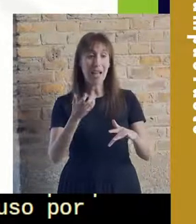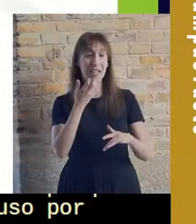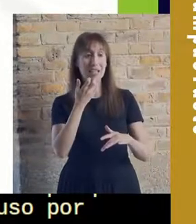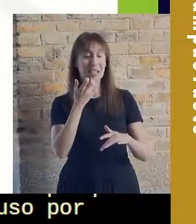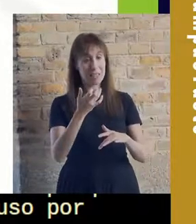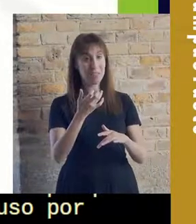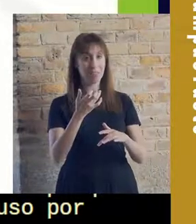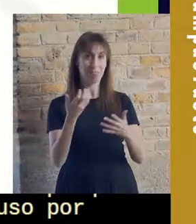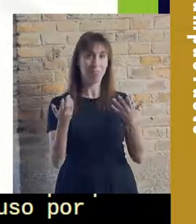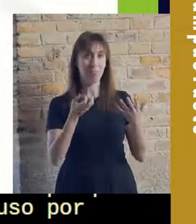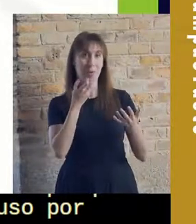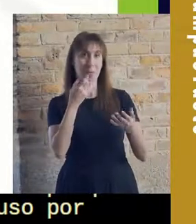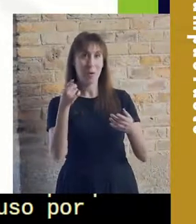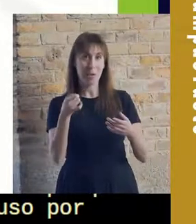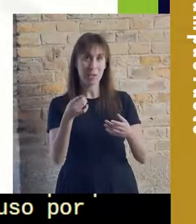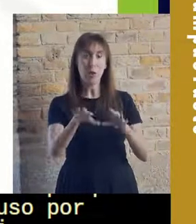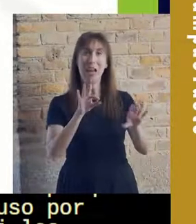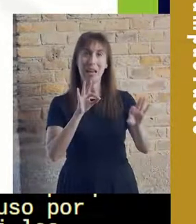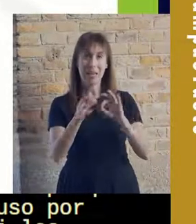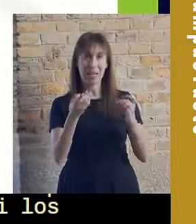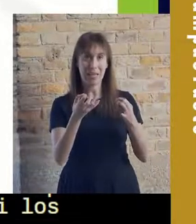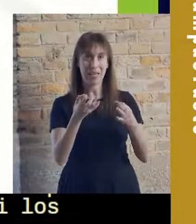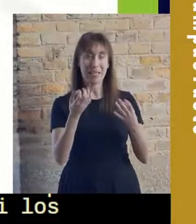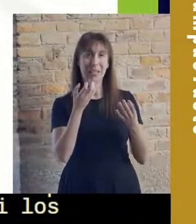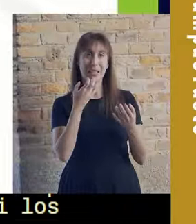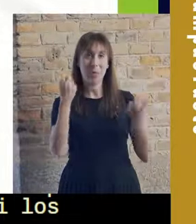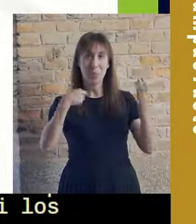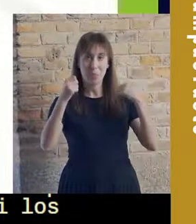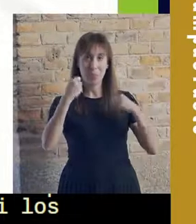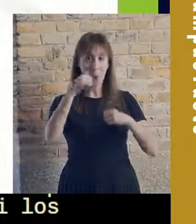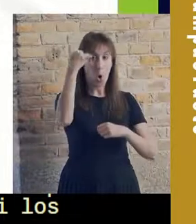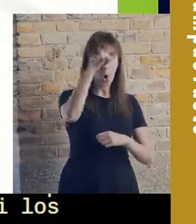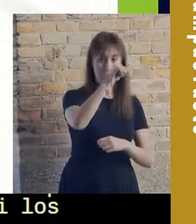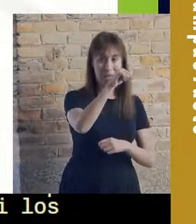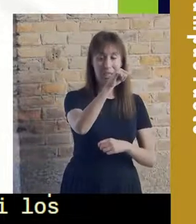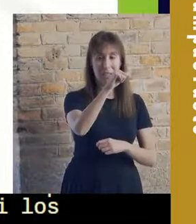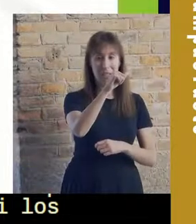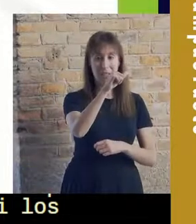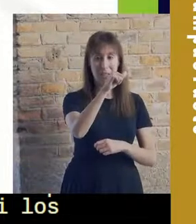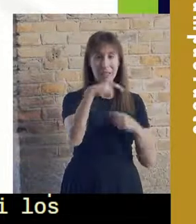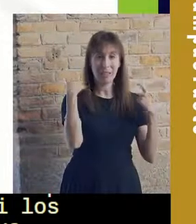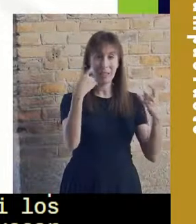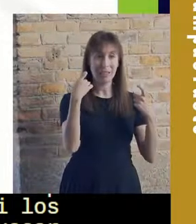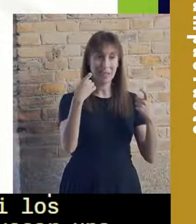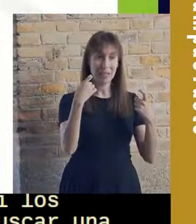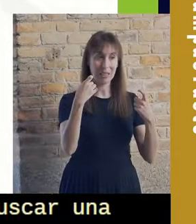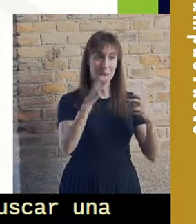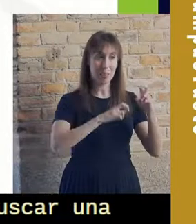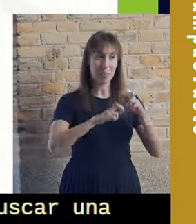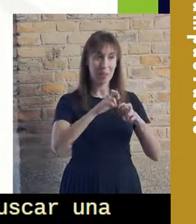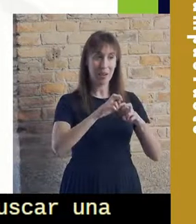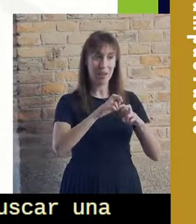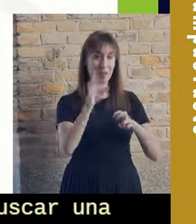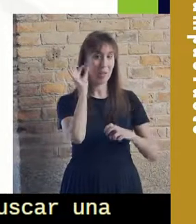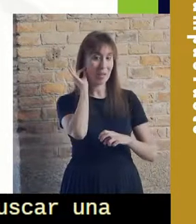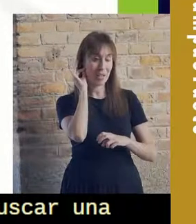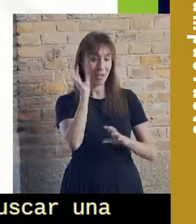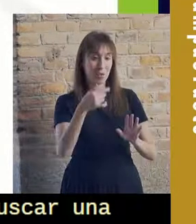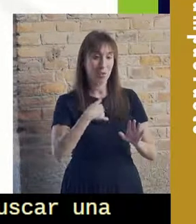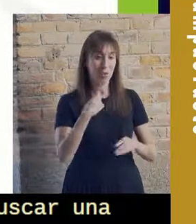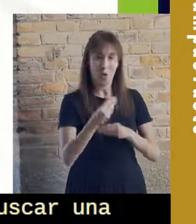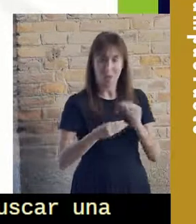personajes esto también se elige si los personajes que hablan son masculin se intenta Buscar una figura femenina para que resal yo